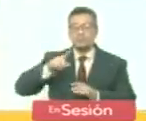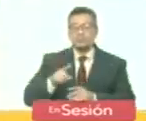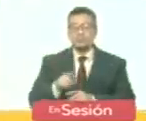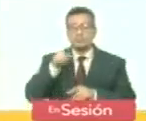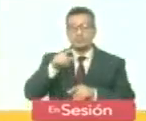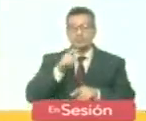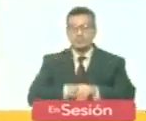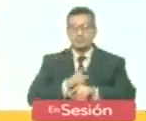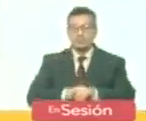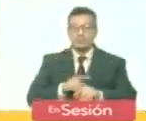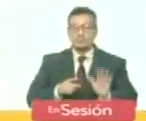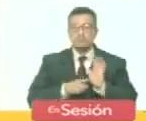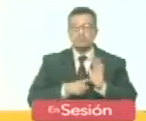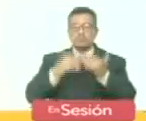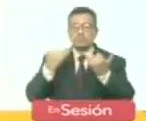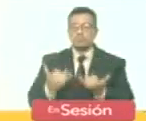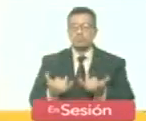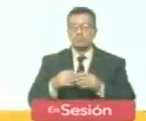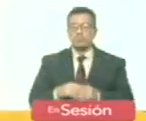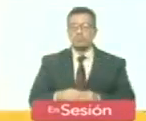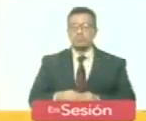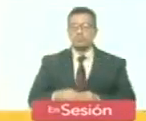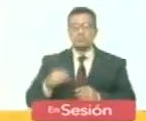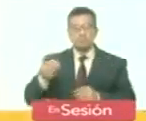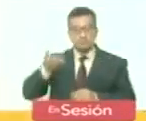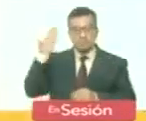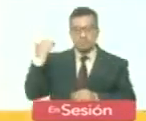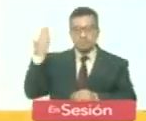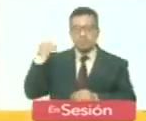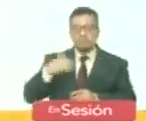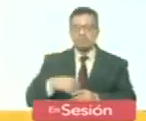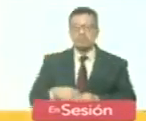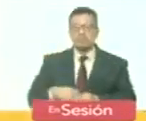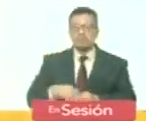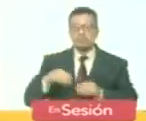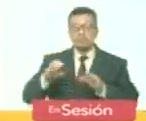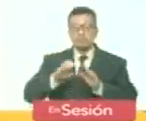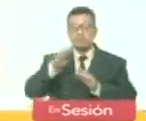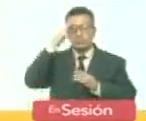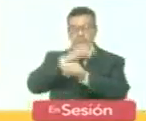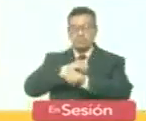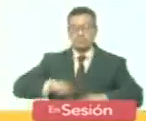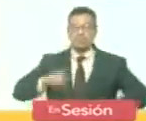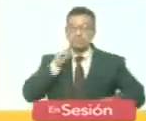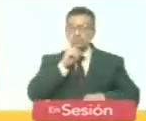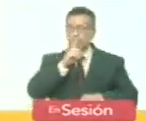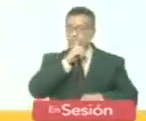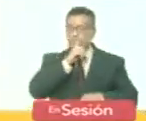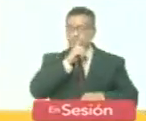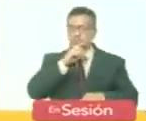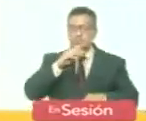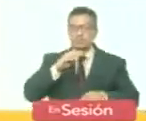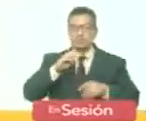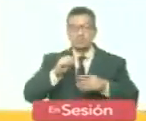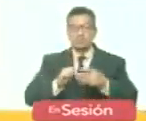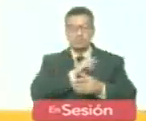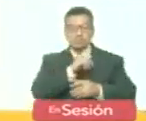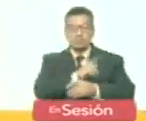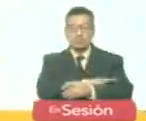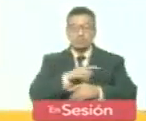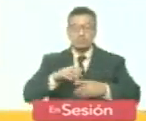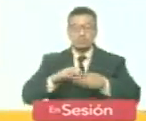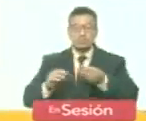ese entonces, ya que anteriormente la Guardia Nacional se llamaba Fuerza Armada